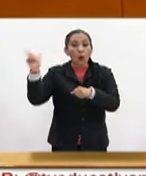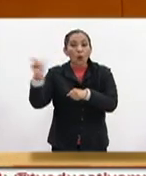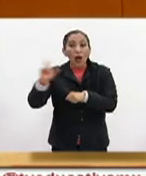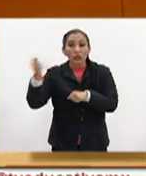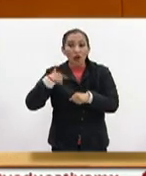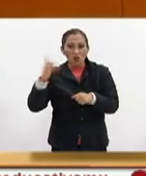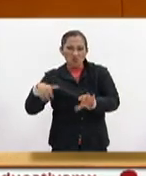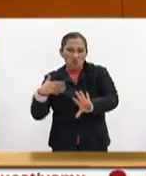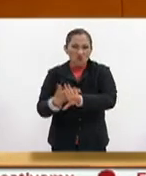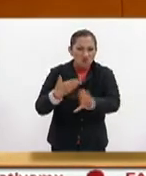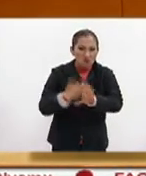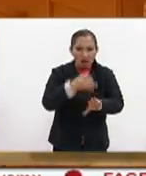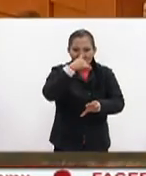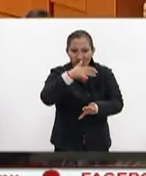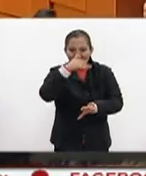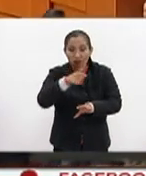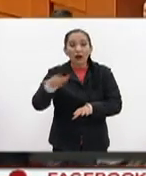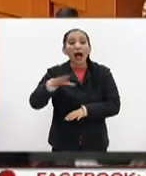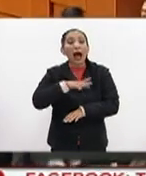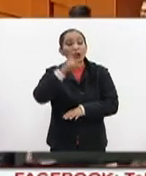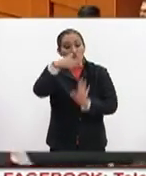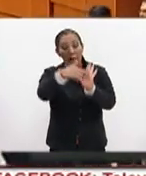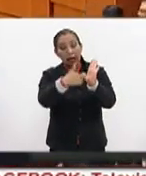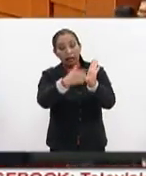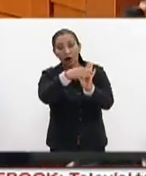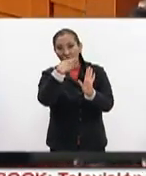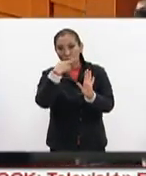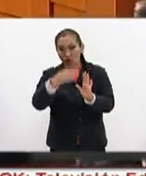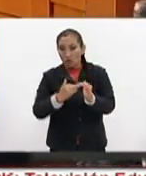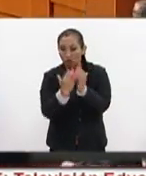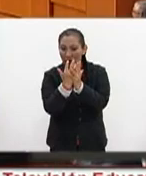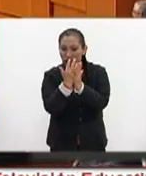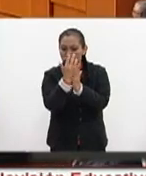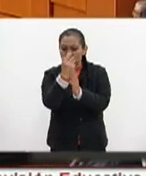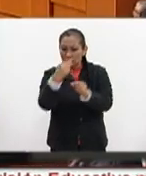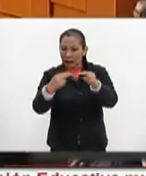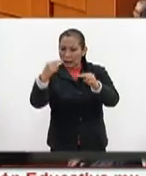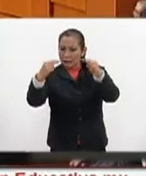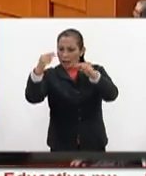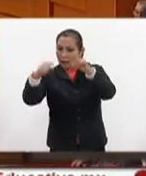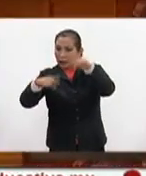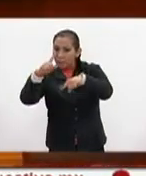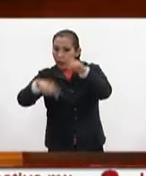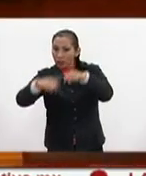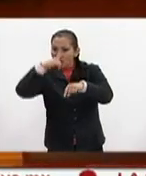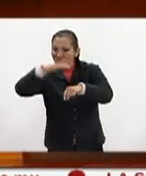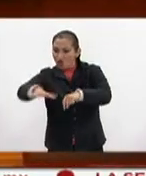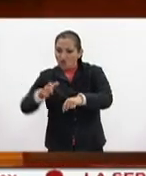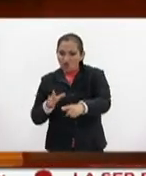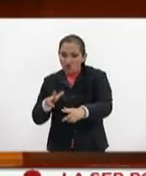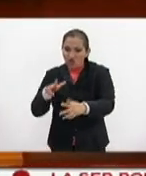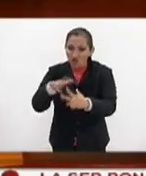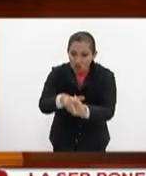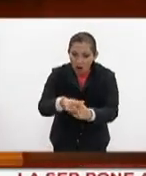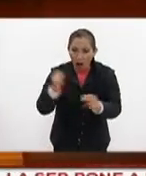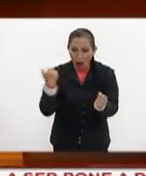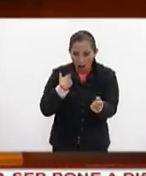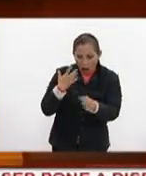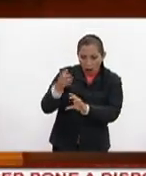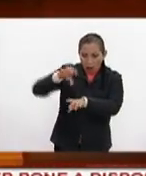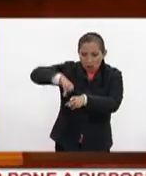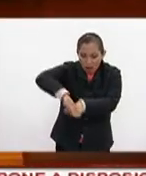sean pacíficas. Para ello, existe un protocolo de uso de la fuerza que señala en qué casos se utilizará la fuerza física, tácticas